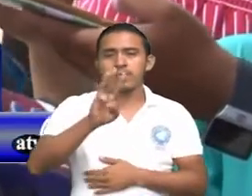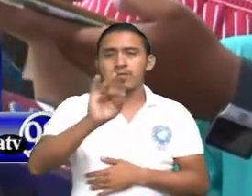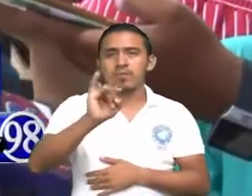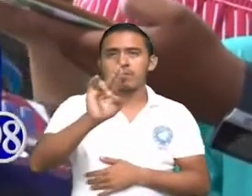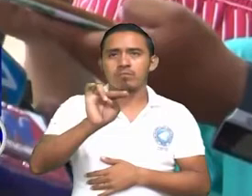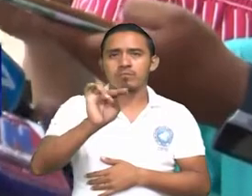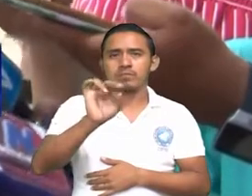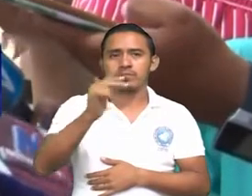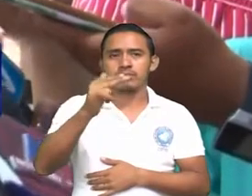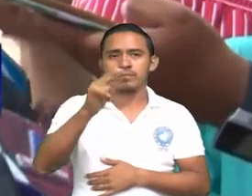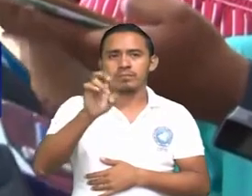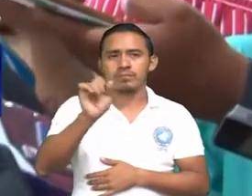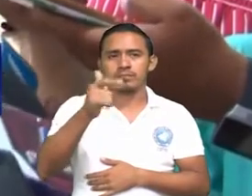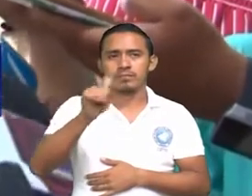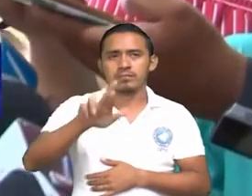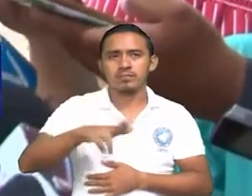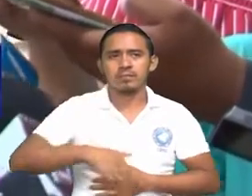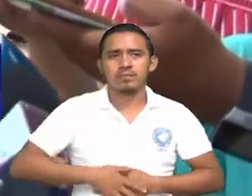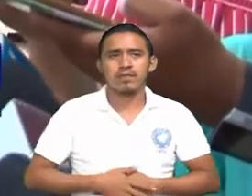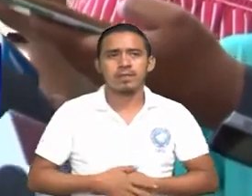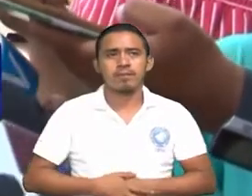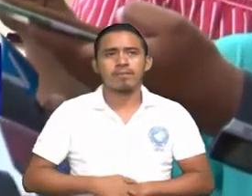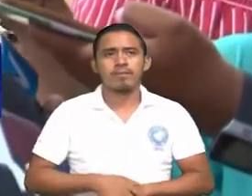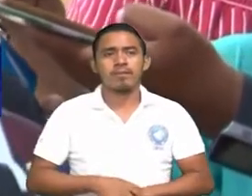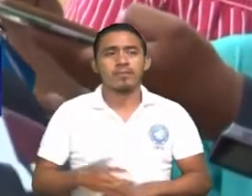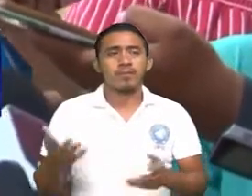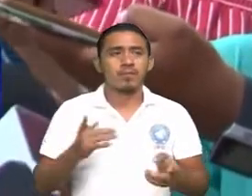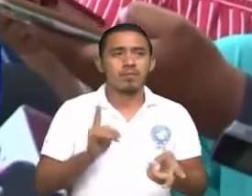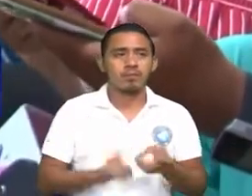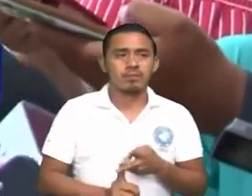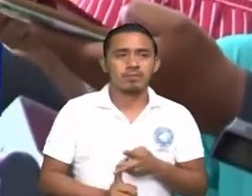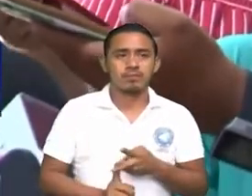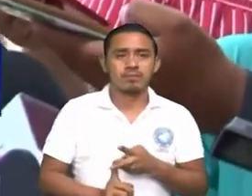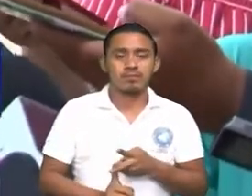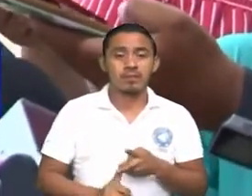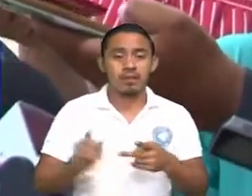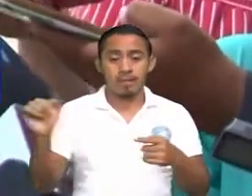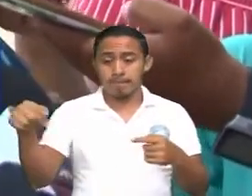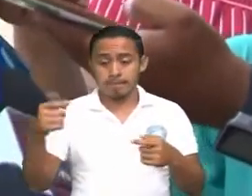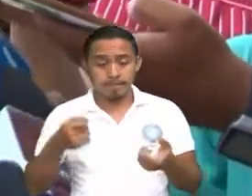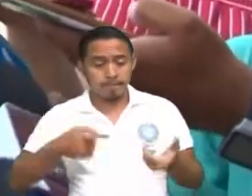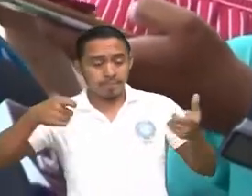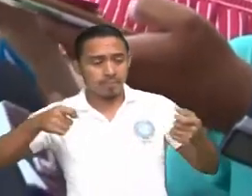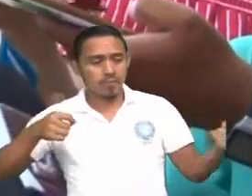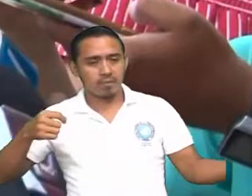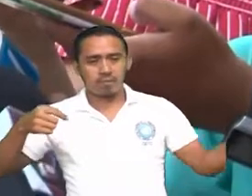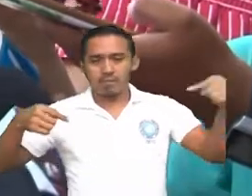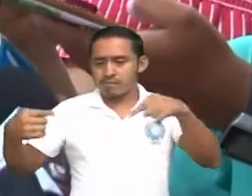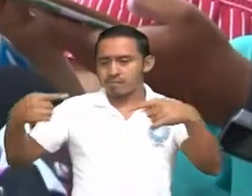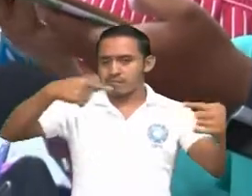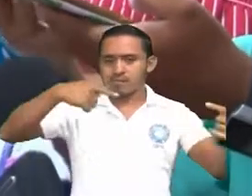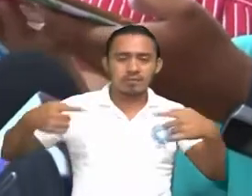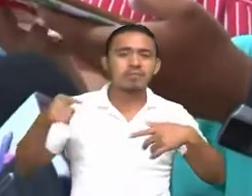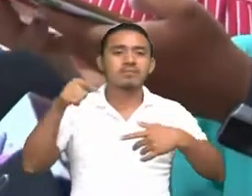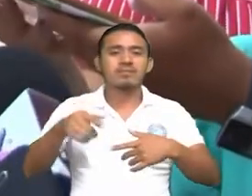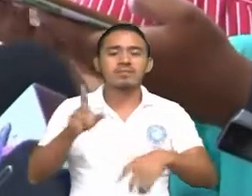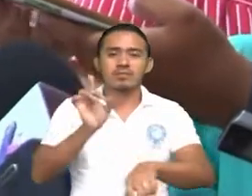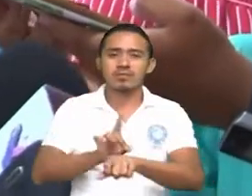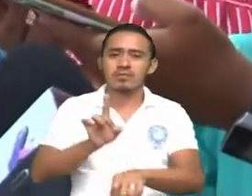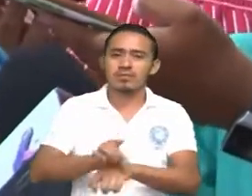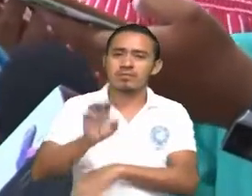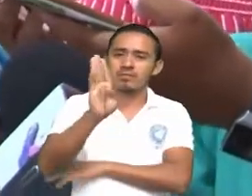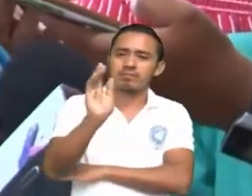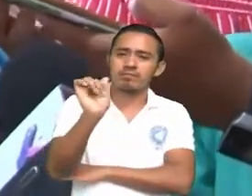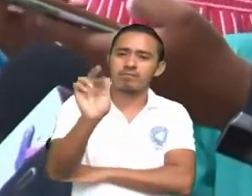que disparaba 7 tiros mientras el otro disparaba 1. Entonces, ahí está el doctor Barner, que